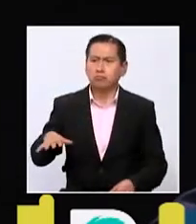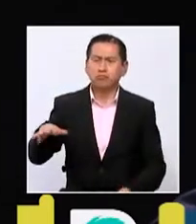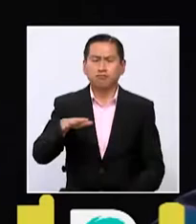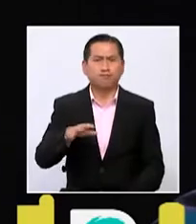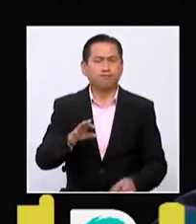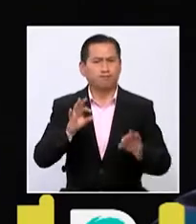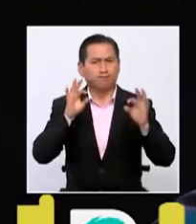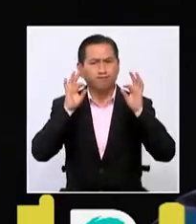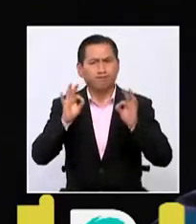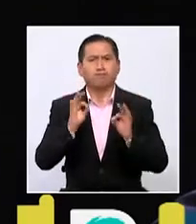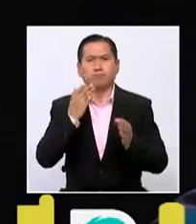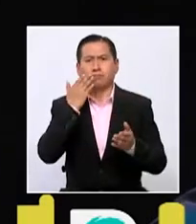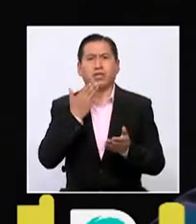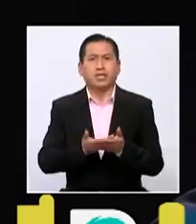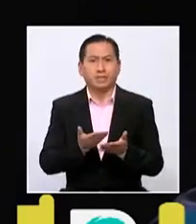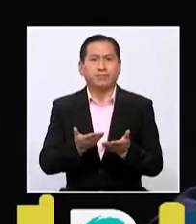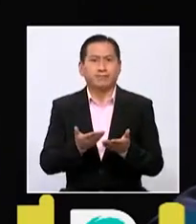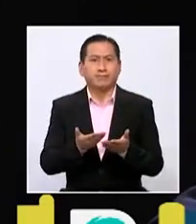fenomenal